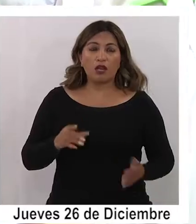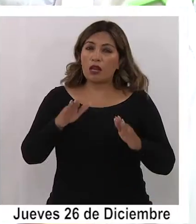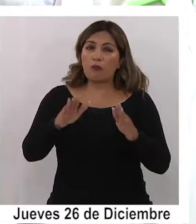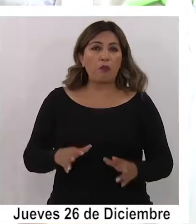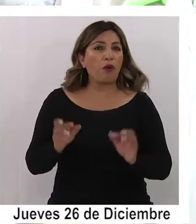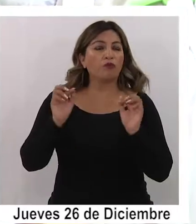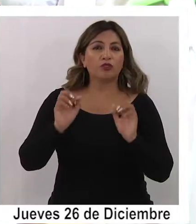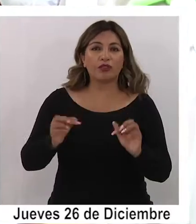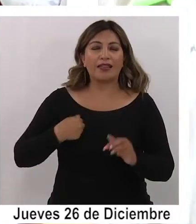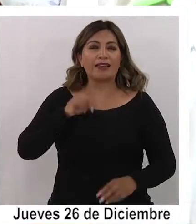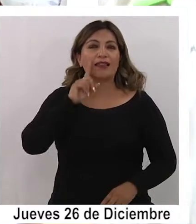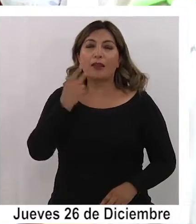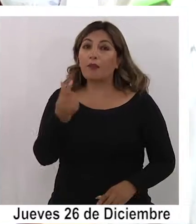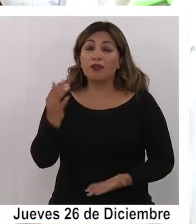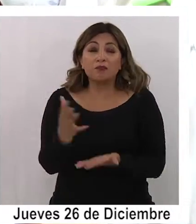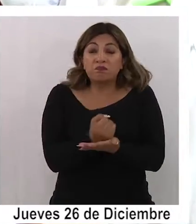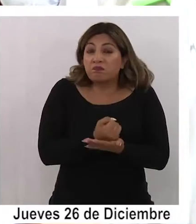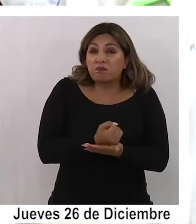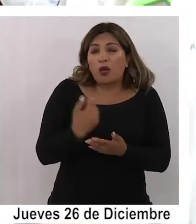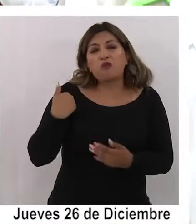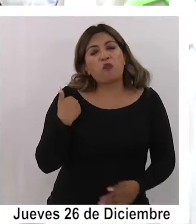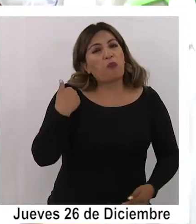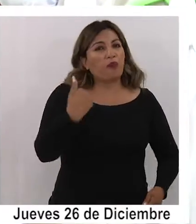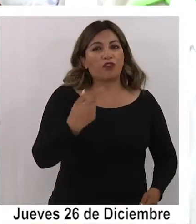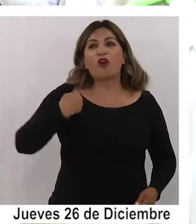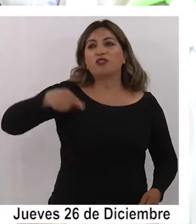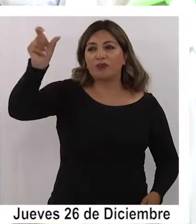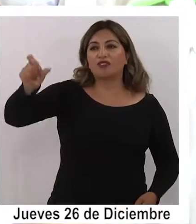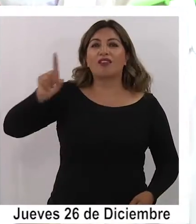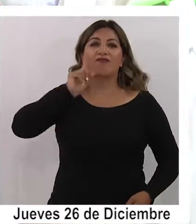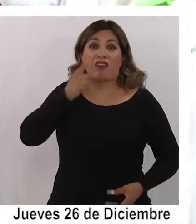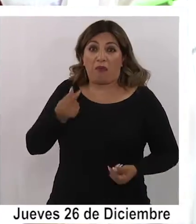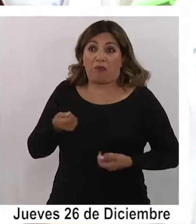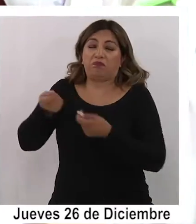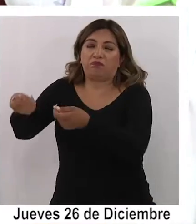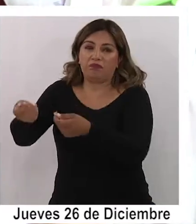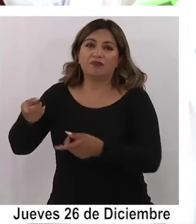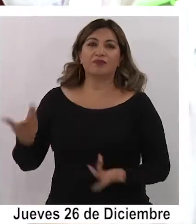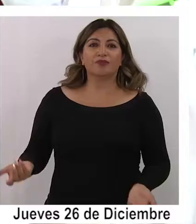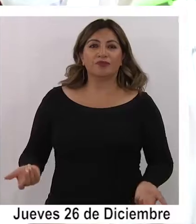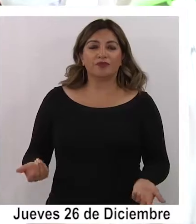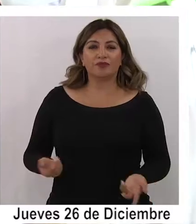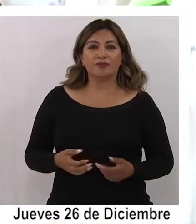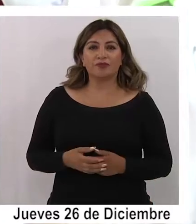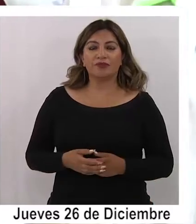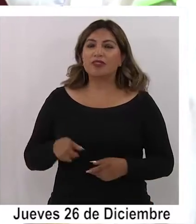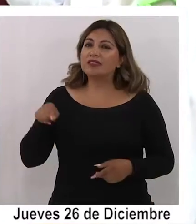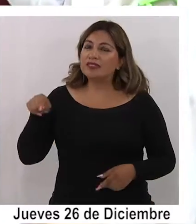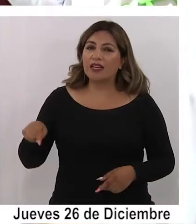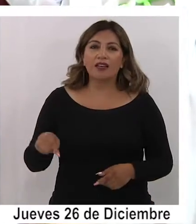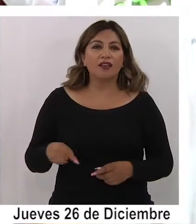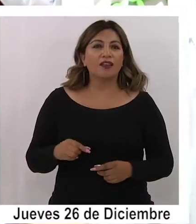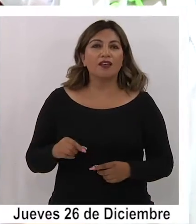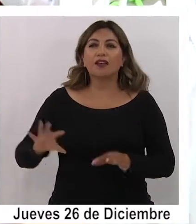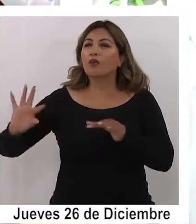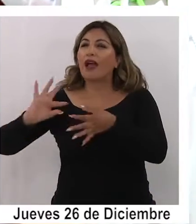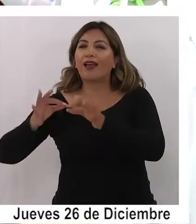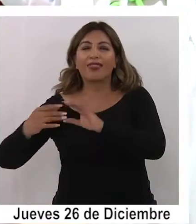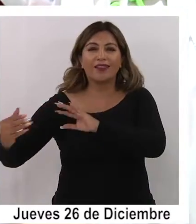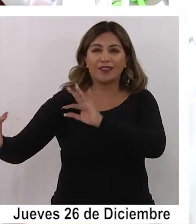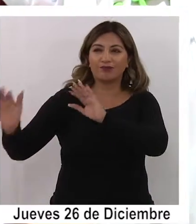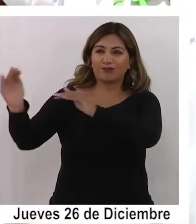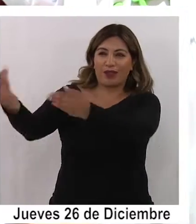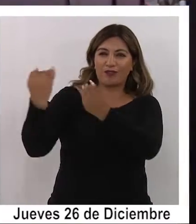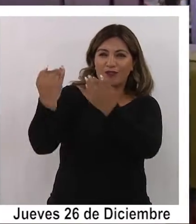Si nosotros no tenemos todos la misma oportunidad de obtenerlo, no importa, pero alguien por lo menos lo obtiene. Y ya